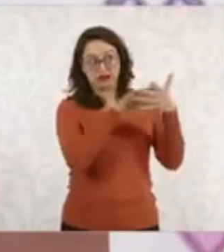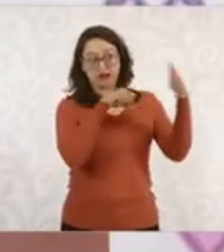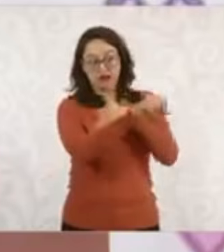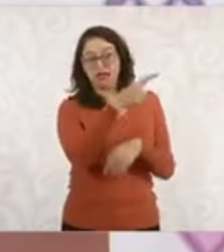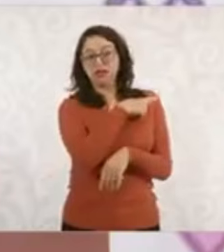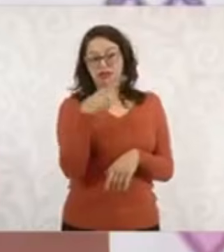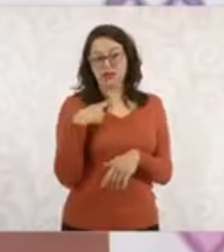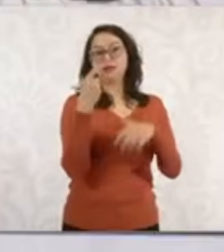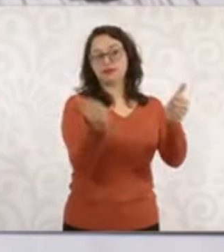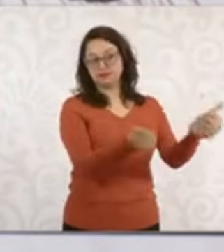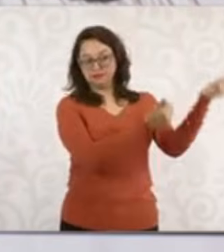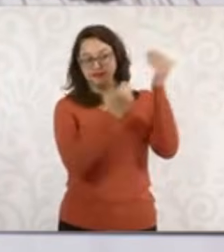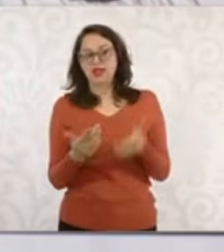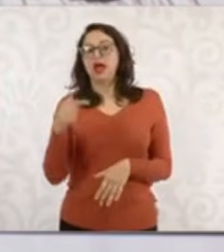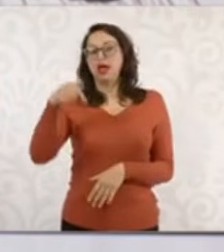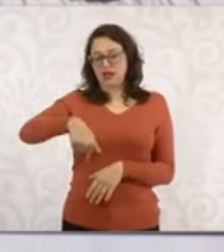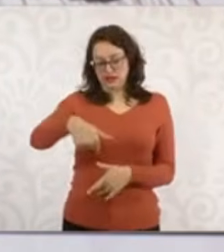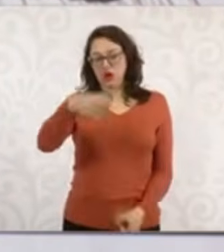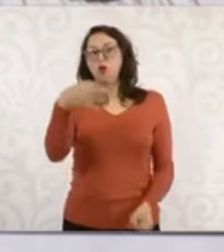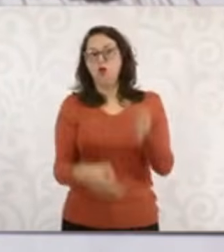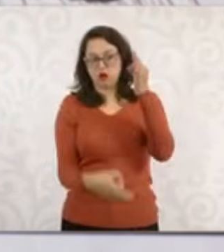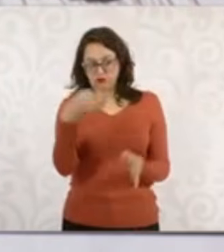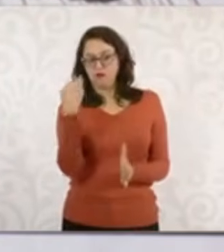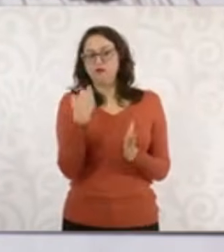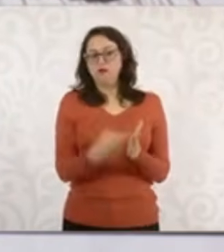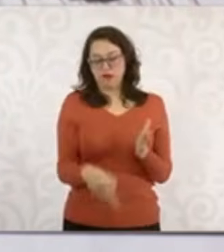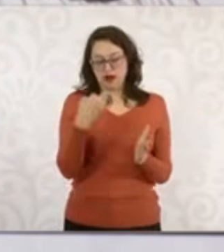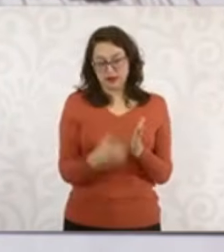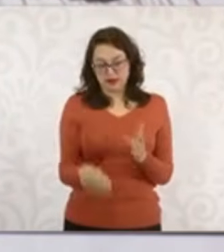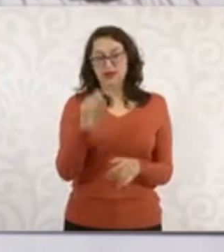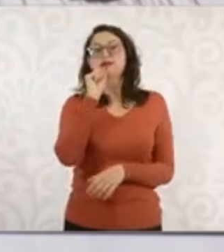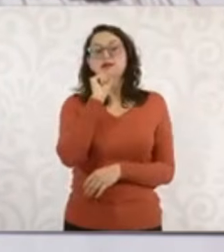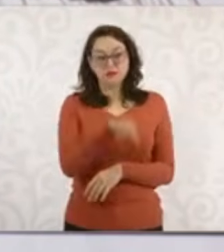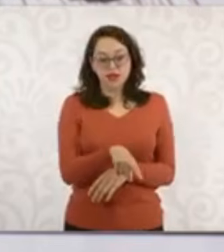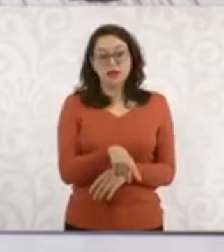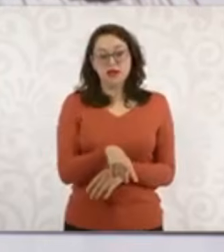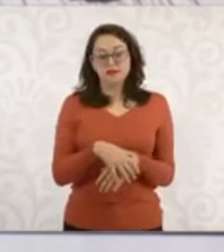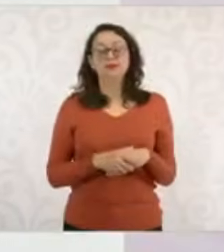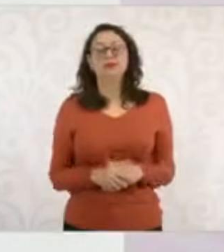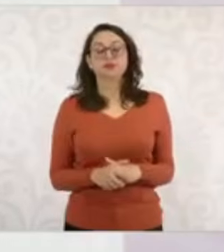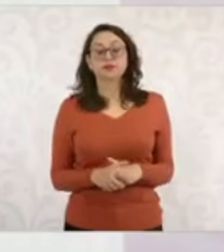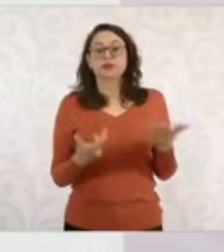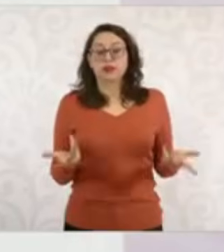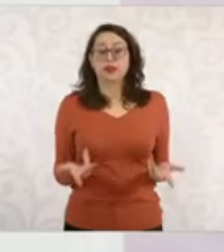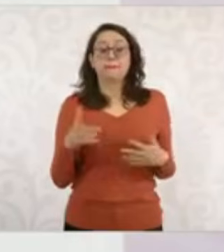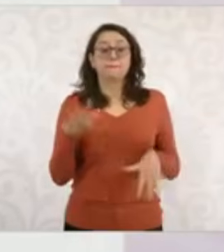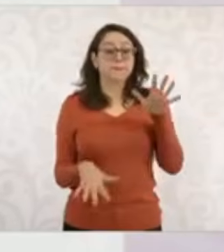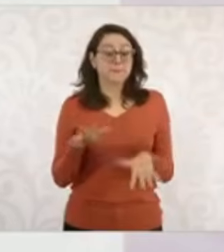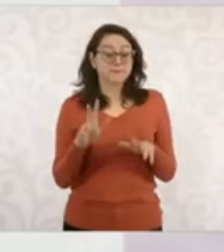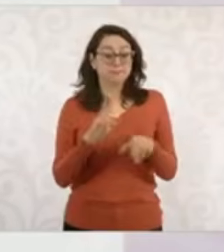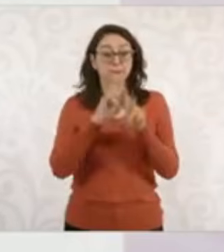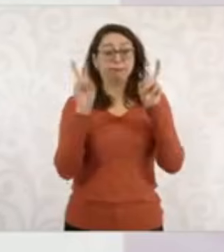México, de extradiciones que queremos que ocurran. Algunos casos, por ejemplo, tienen que ver con el